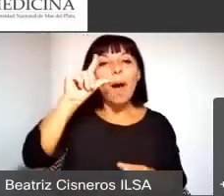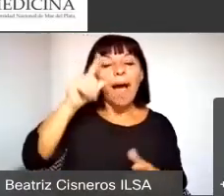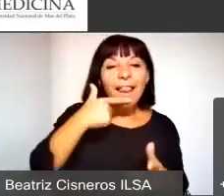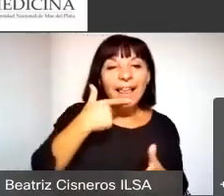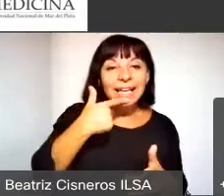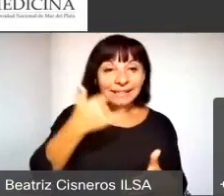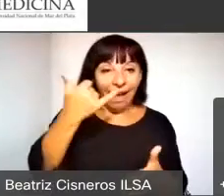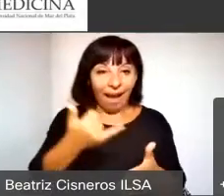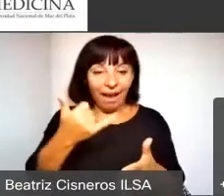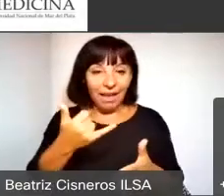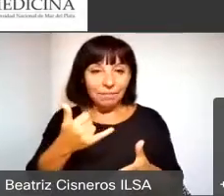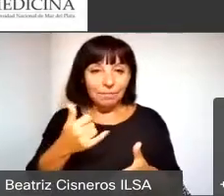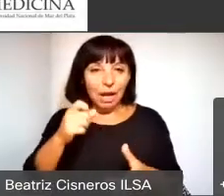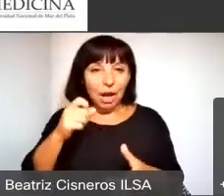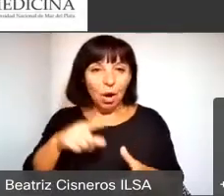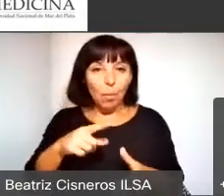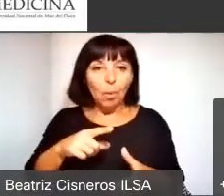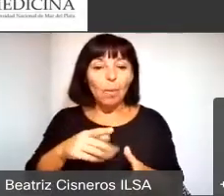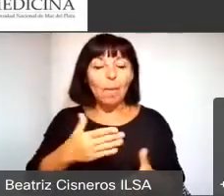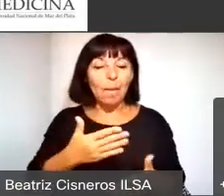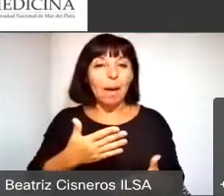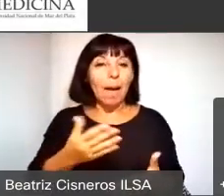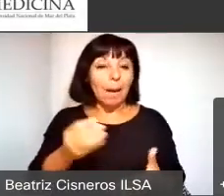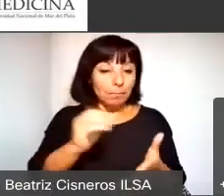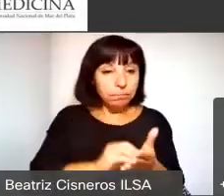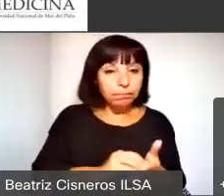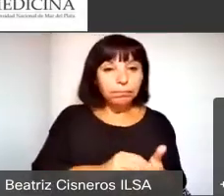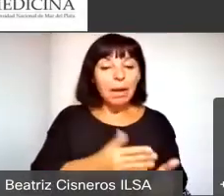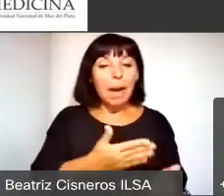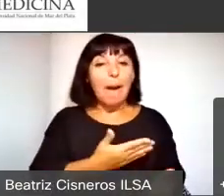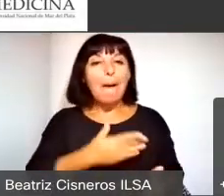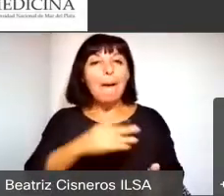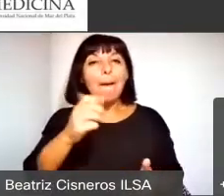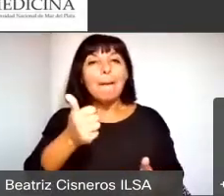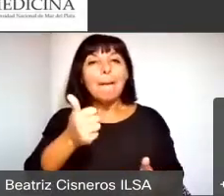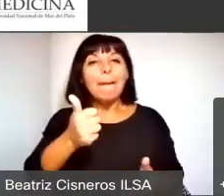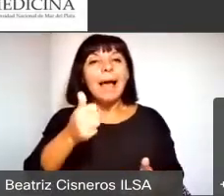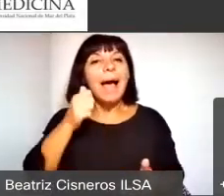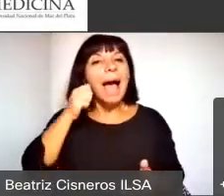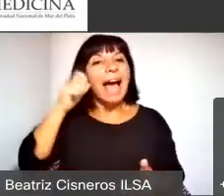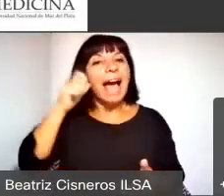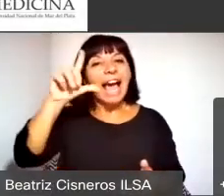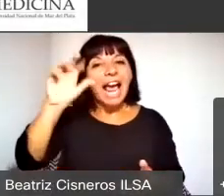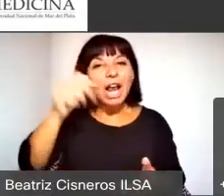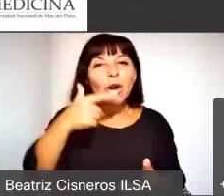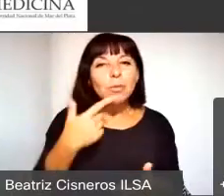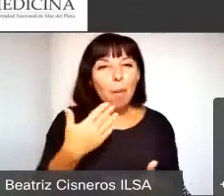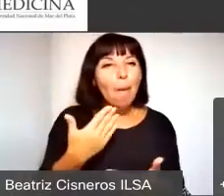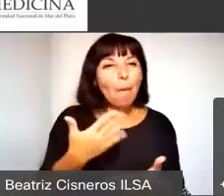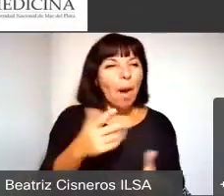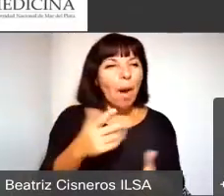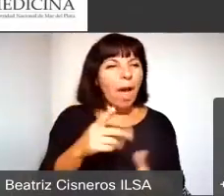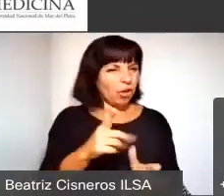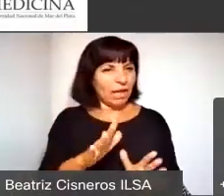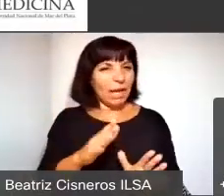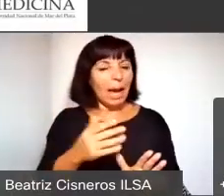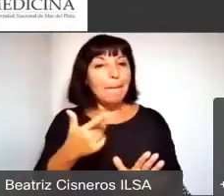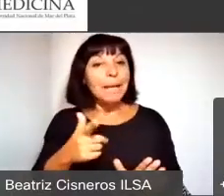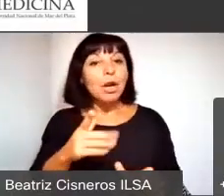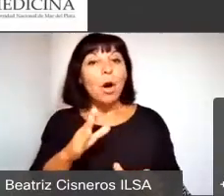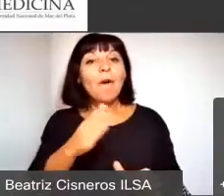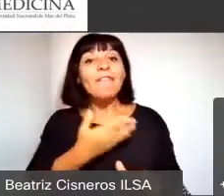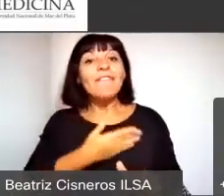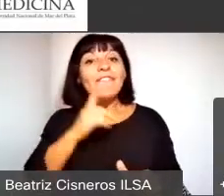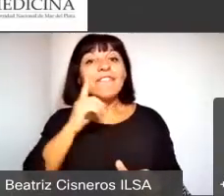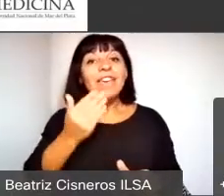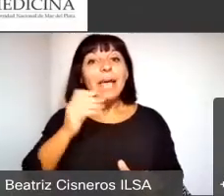forma más común que los flagelos, ¿sí? Puede ser que una bacteria no tenga flagelos, pero los pilisexuales y las fimbrias en